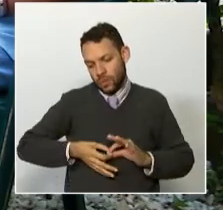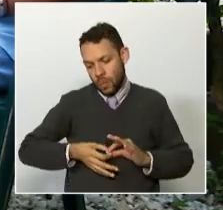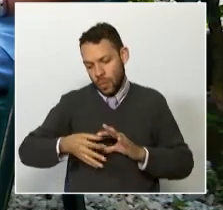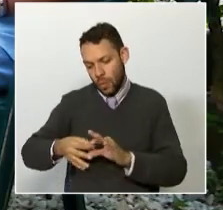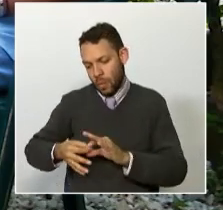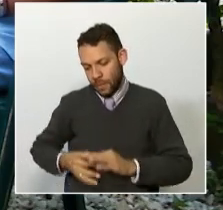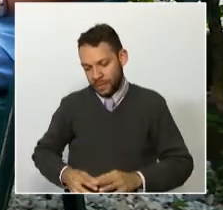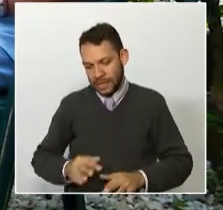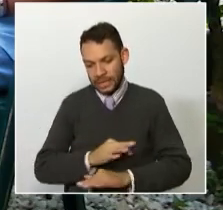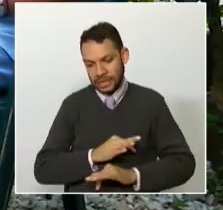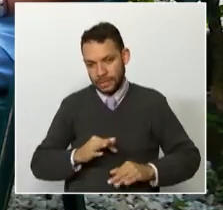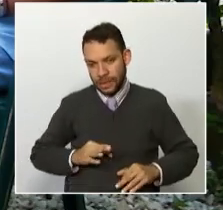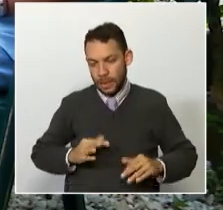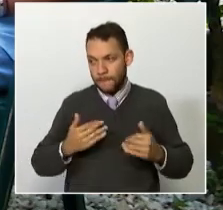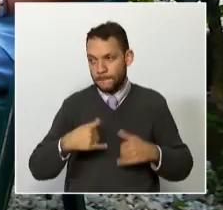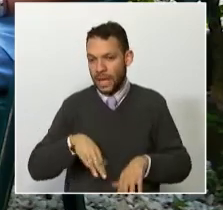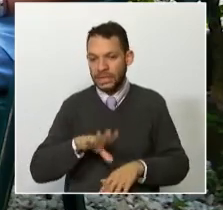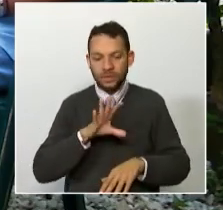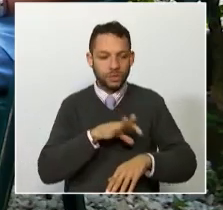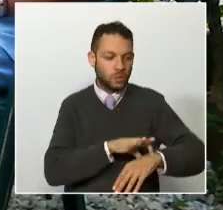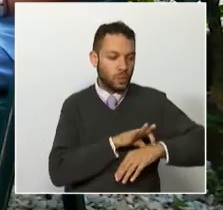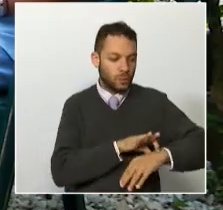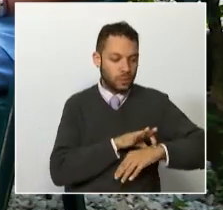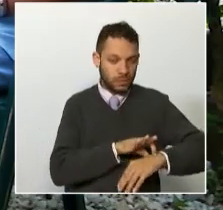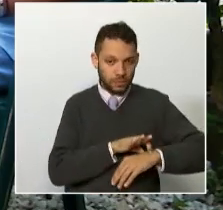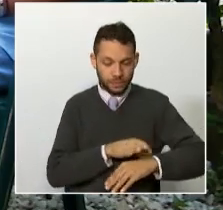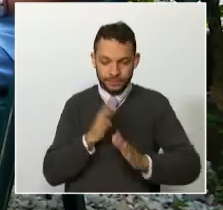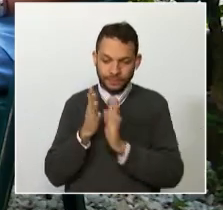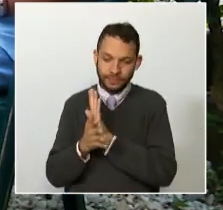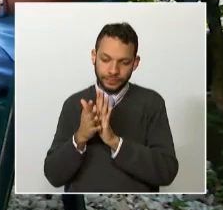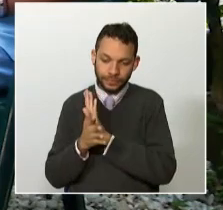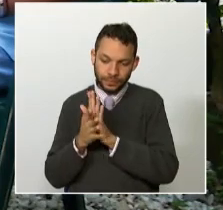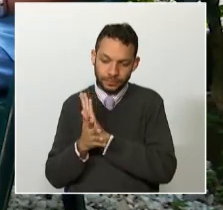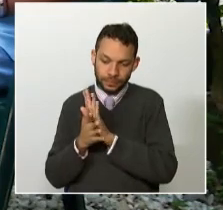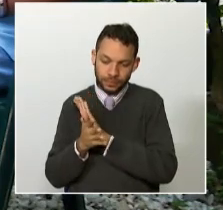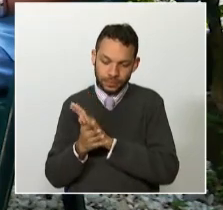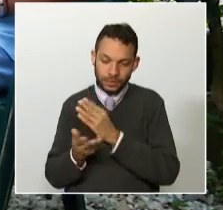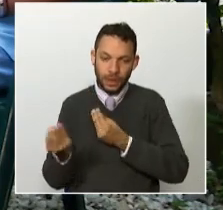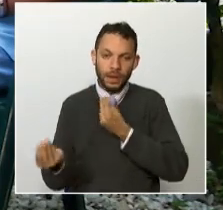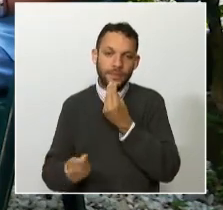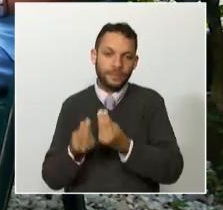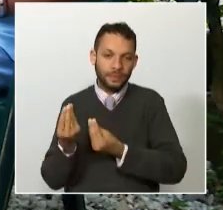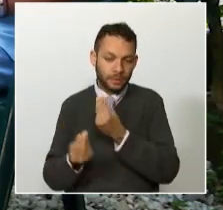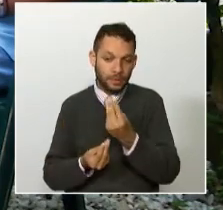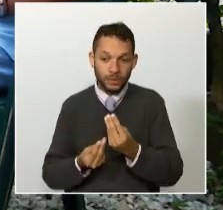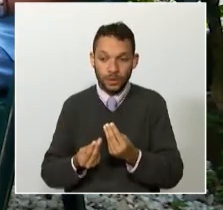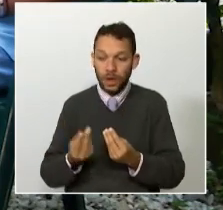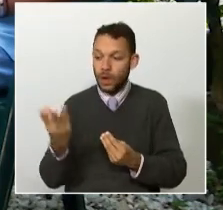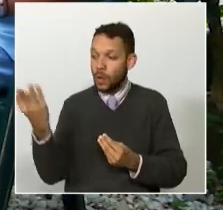del doctor, con la visión del doctor Rojas, con la visión de la fisioterapeuta y con